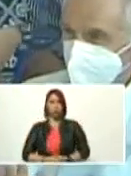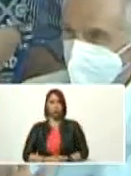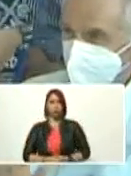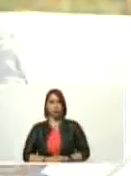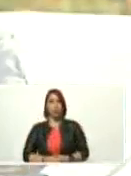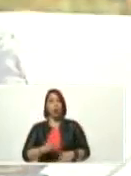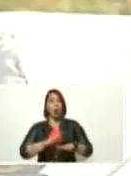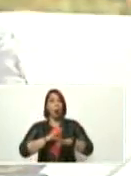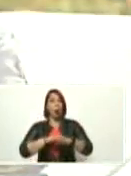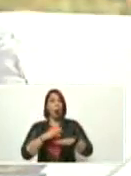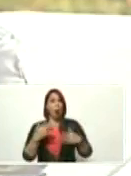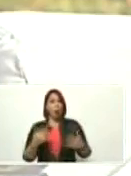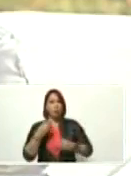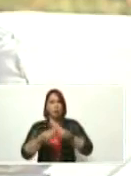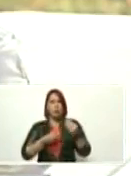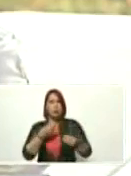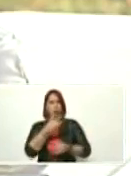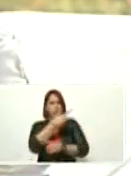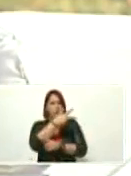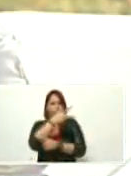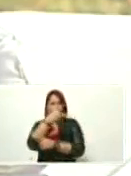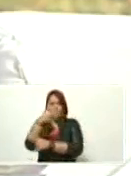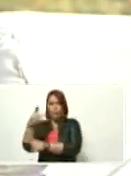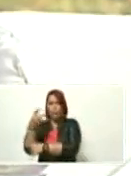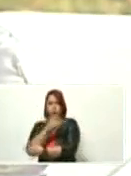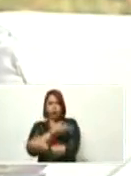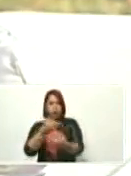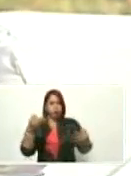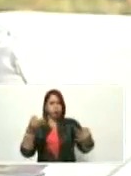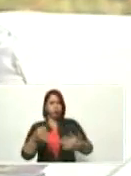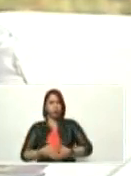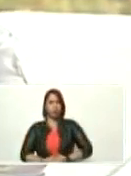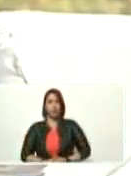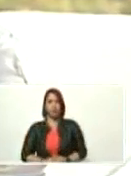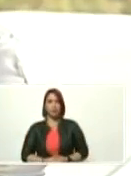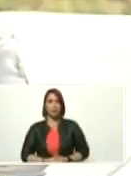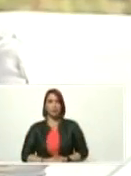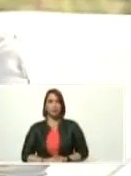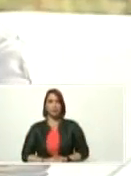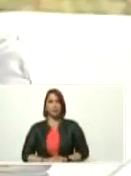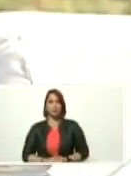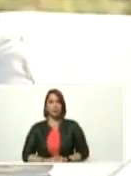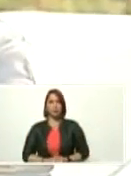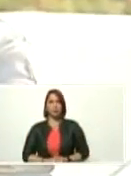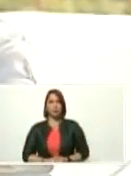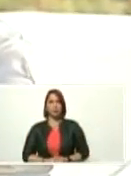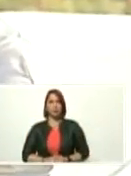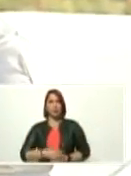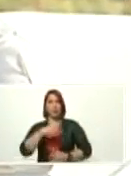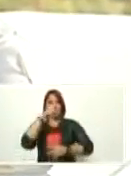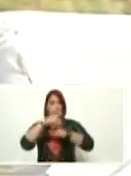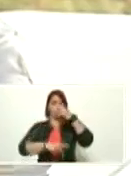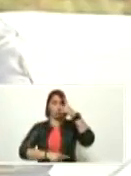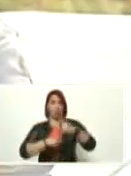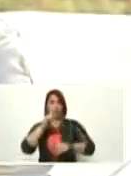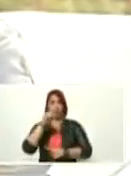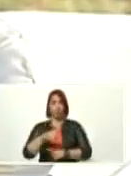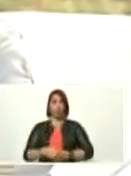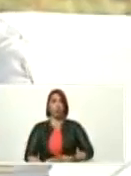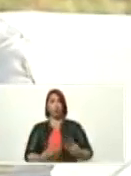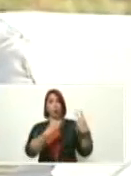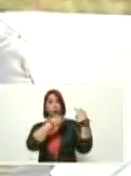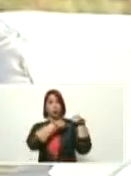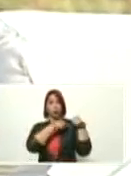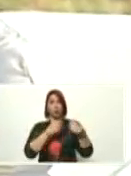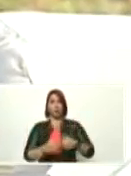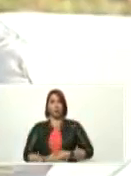porque hicieron una cobertura fabulosa, ¿no? Al programa dirigido por